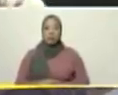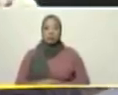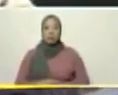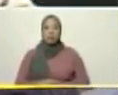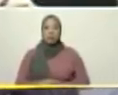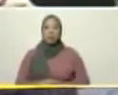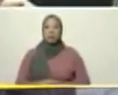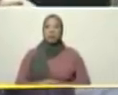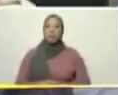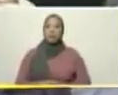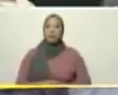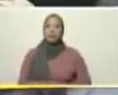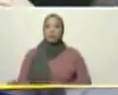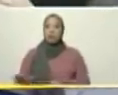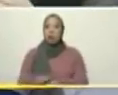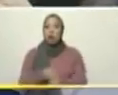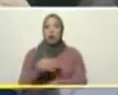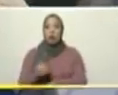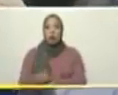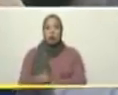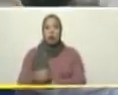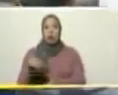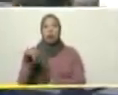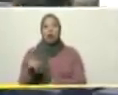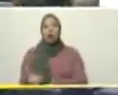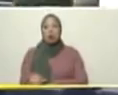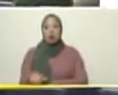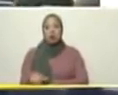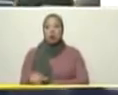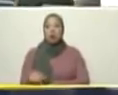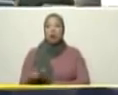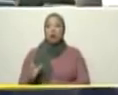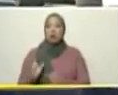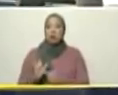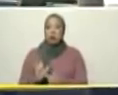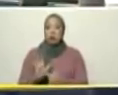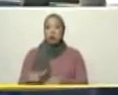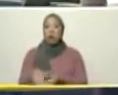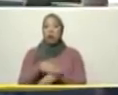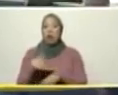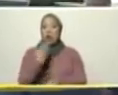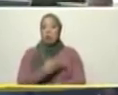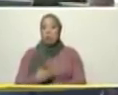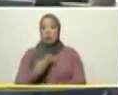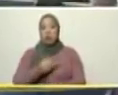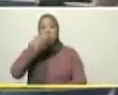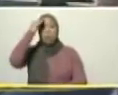al lado de los principales batallones de tanques, allí estaba la misión militar.